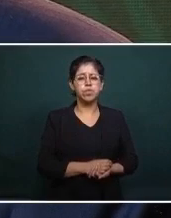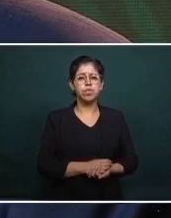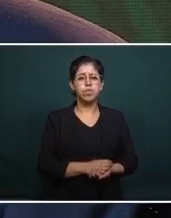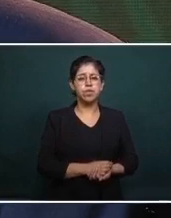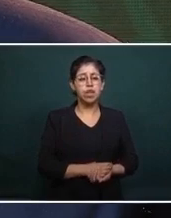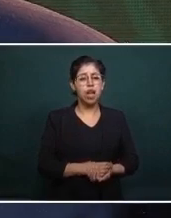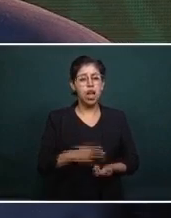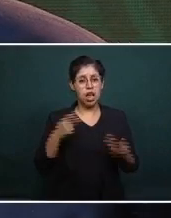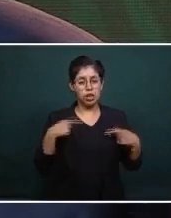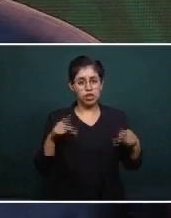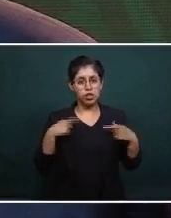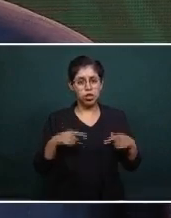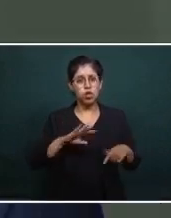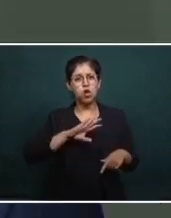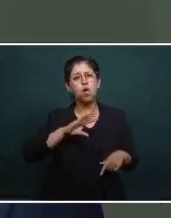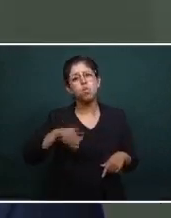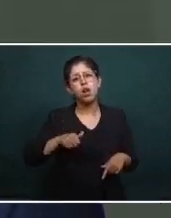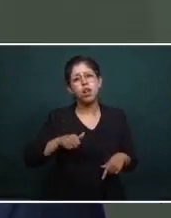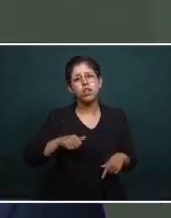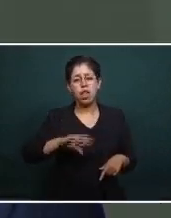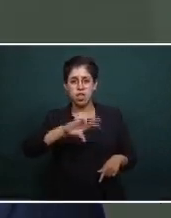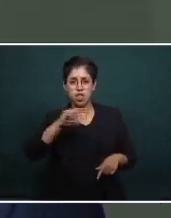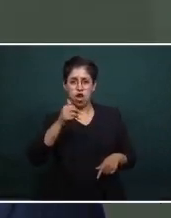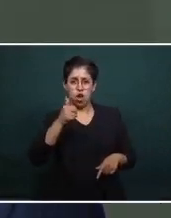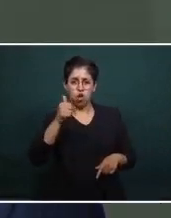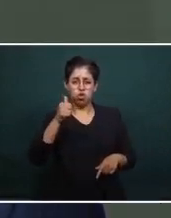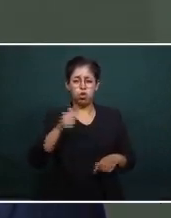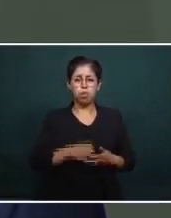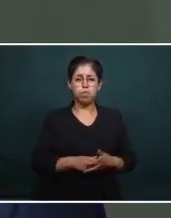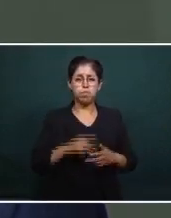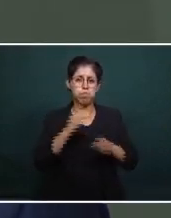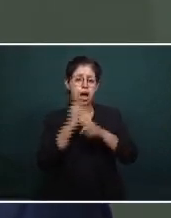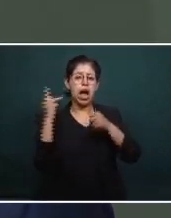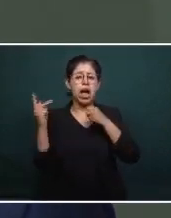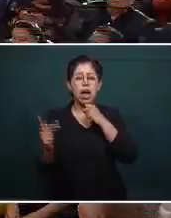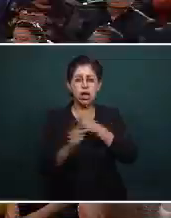seres humanos de otra nacionalidad.